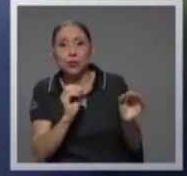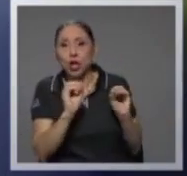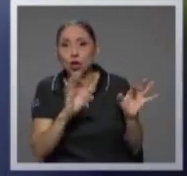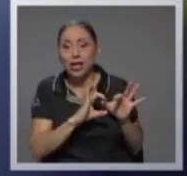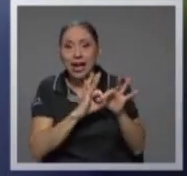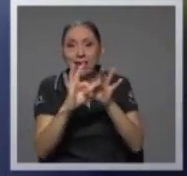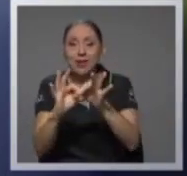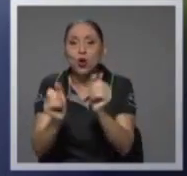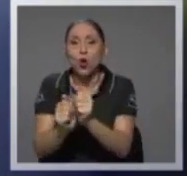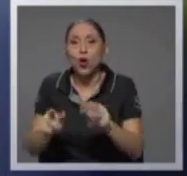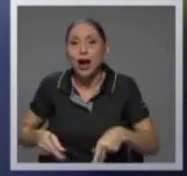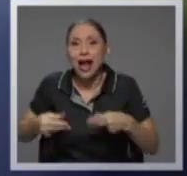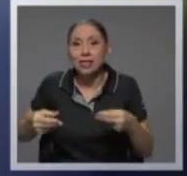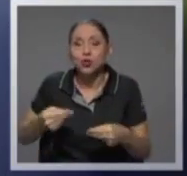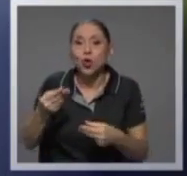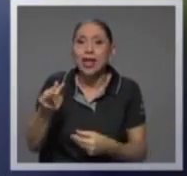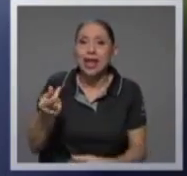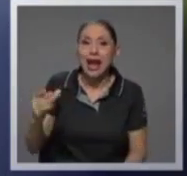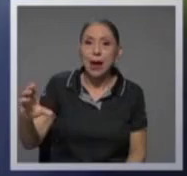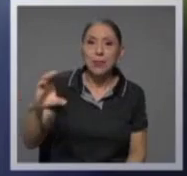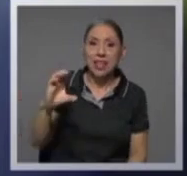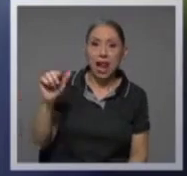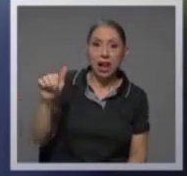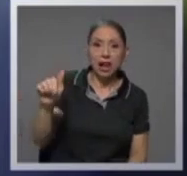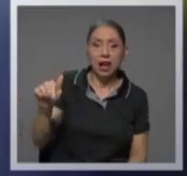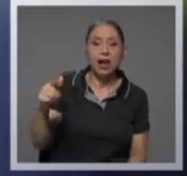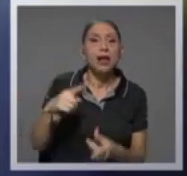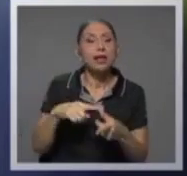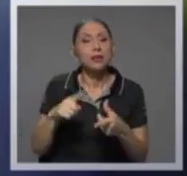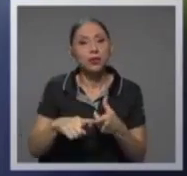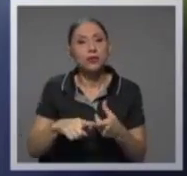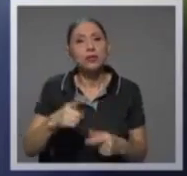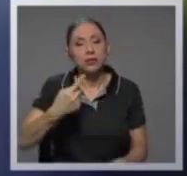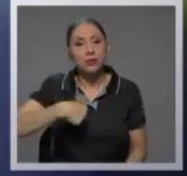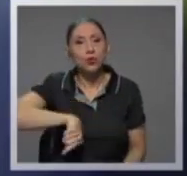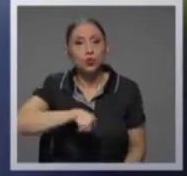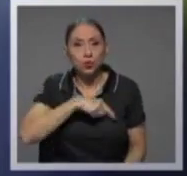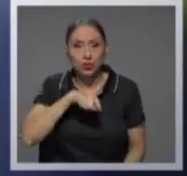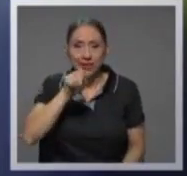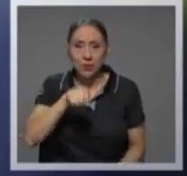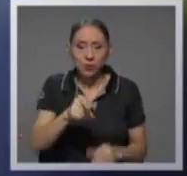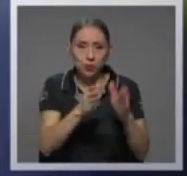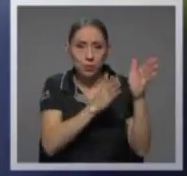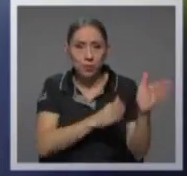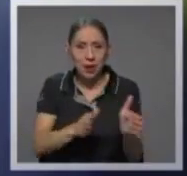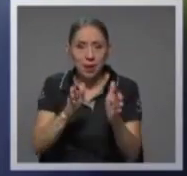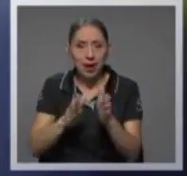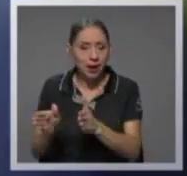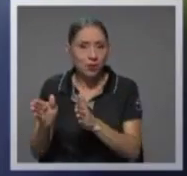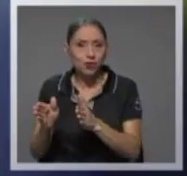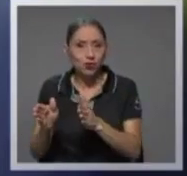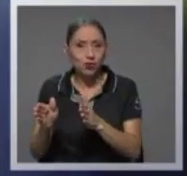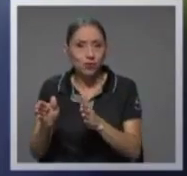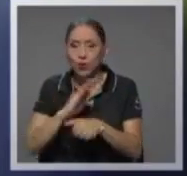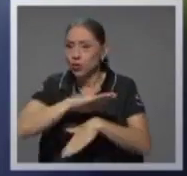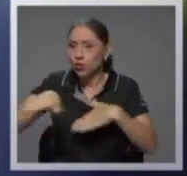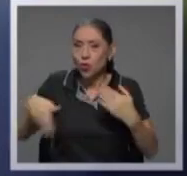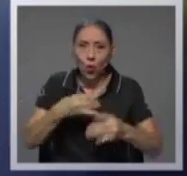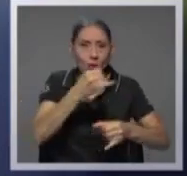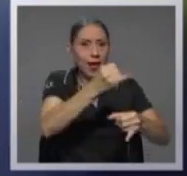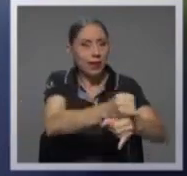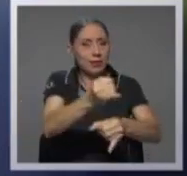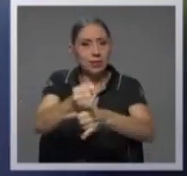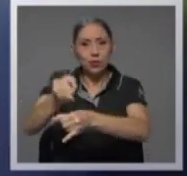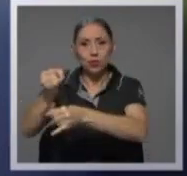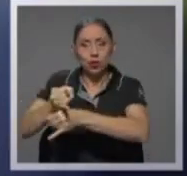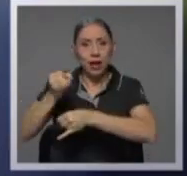de capital. Entonces, sí tenemos que prepararnos, ¿verdad? Toda la institucionalidad